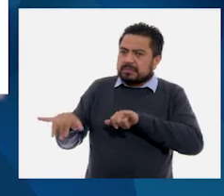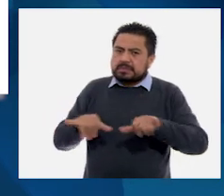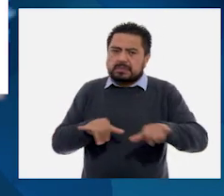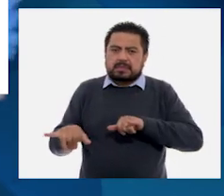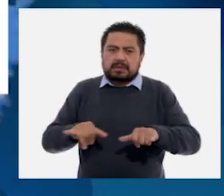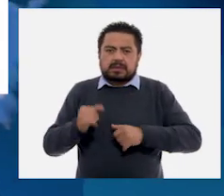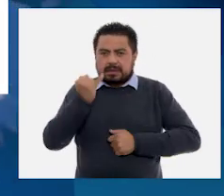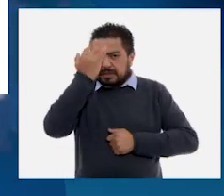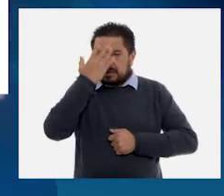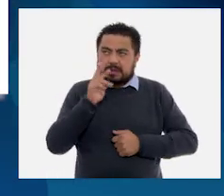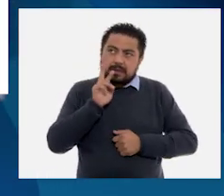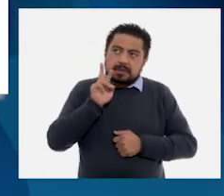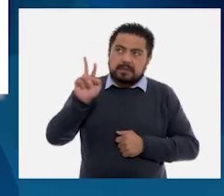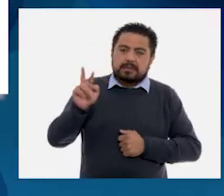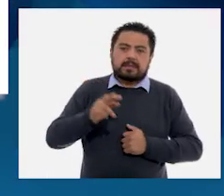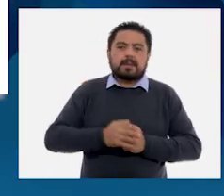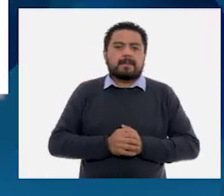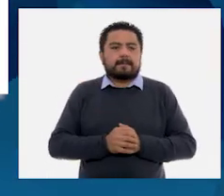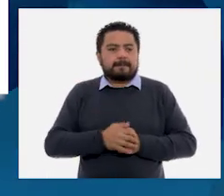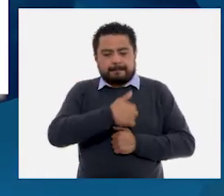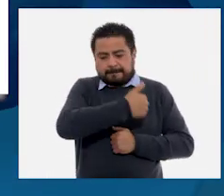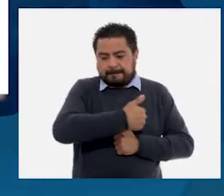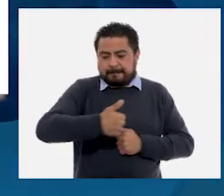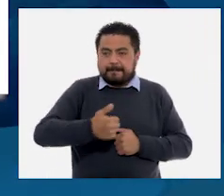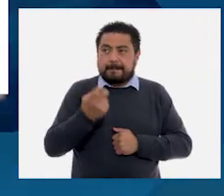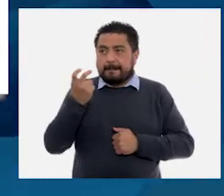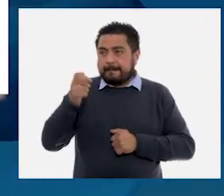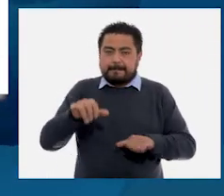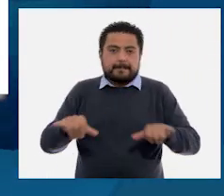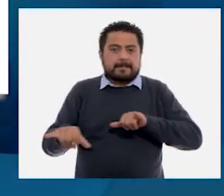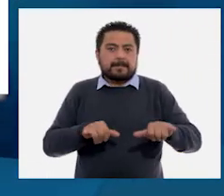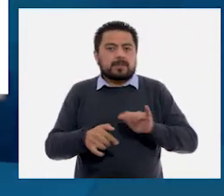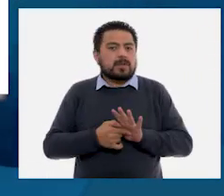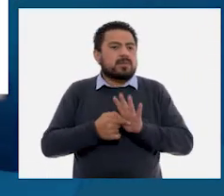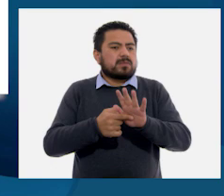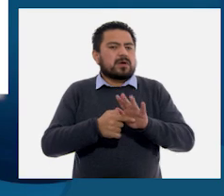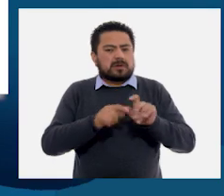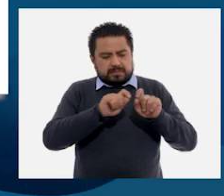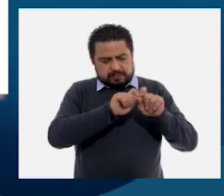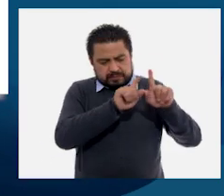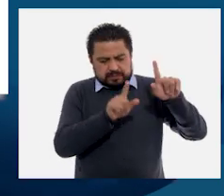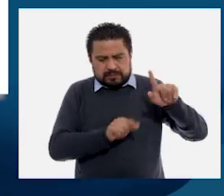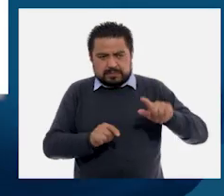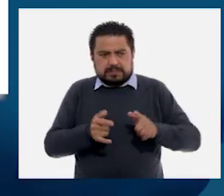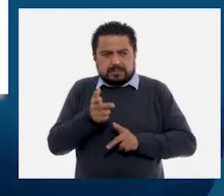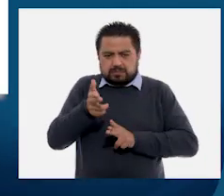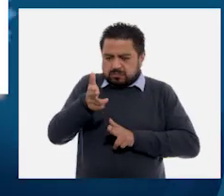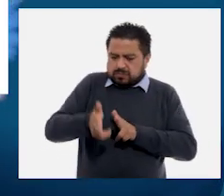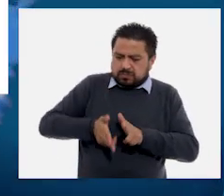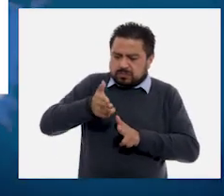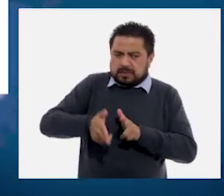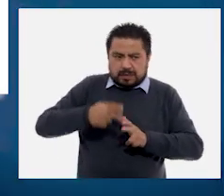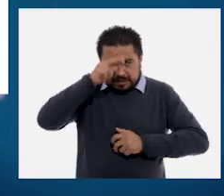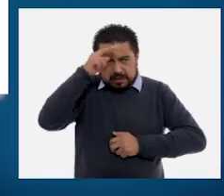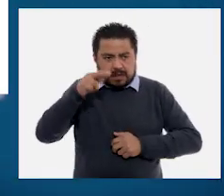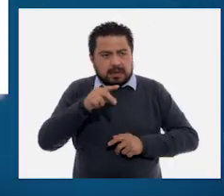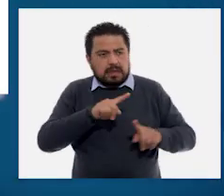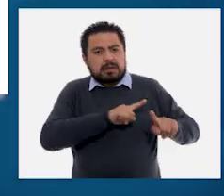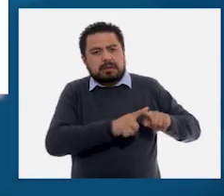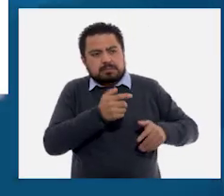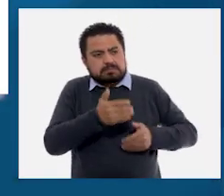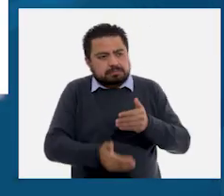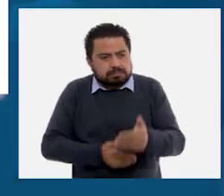aparecen en pantalla. Cada uno de estos mapas muestra la extensión del sistema ferroviario mexicano en distintos